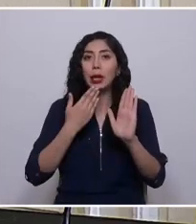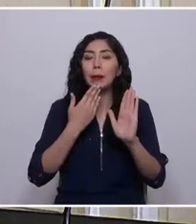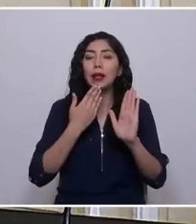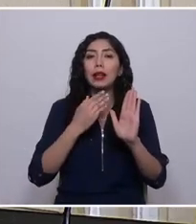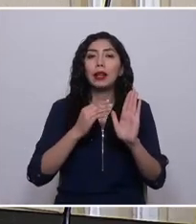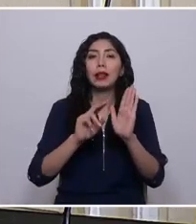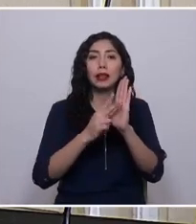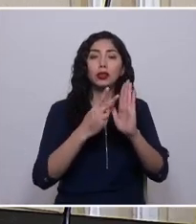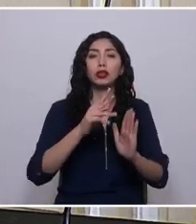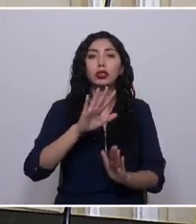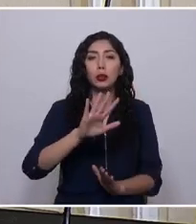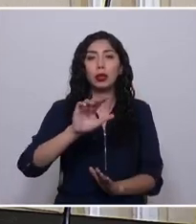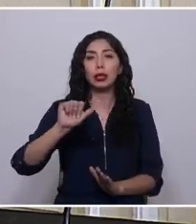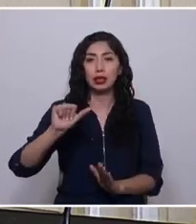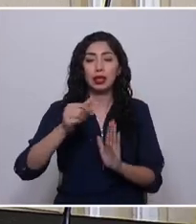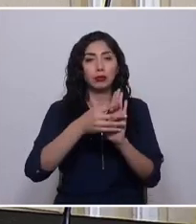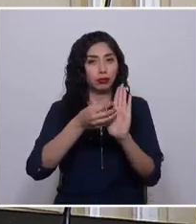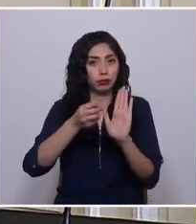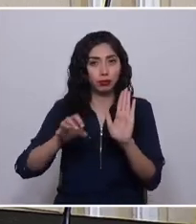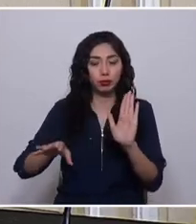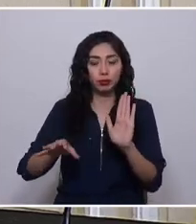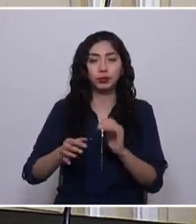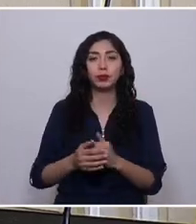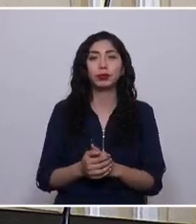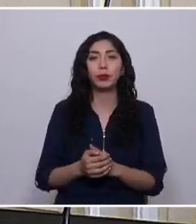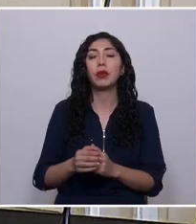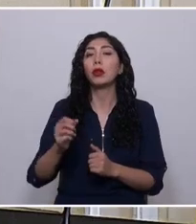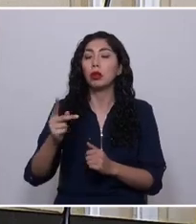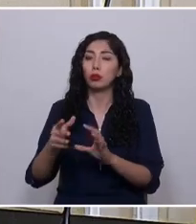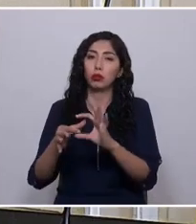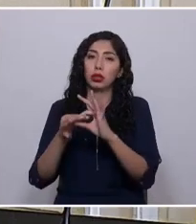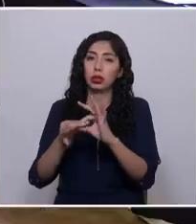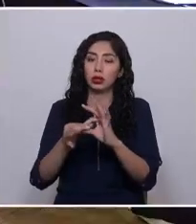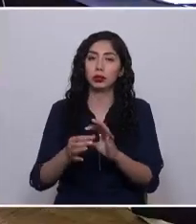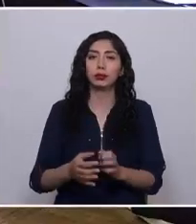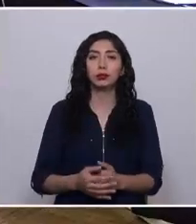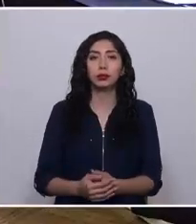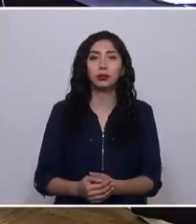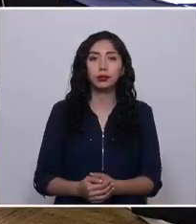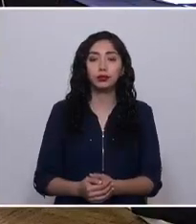56. Queda registrado el retiro. Muchas gracias.